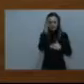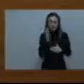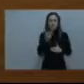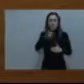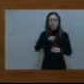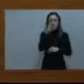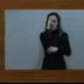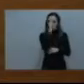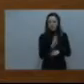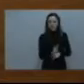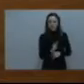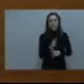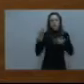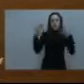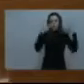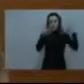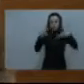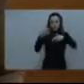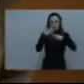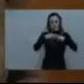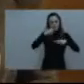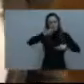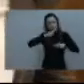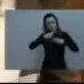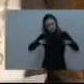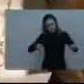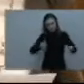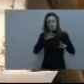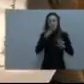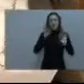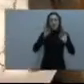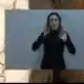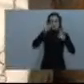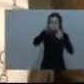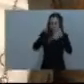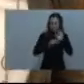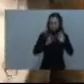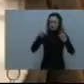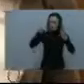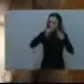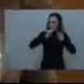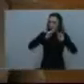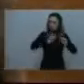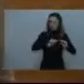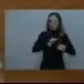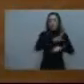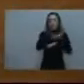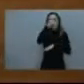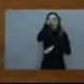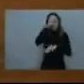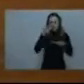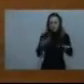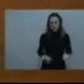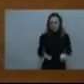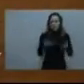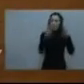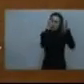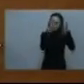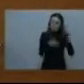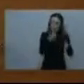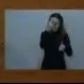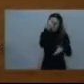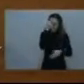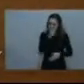diferentes orientaciones sexuales, objetivos en los que se basa este programa. Señor consejero, como usted bien sabe,